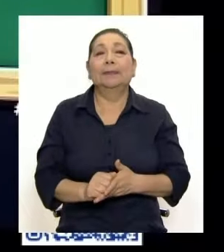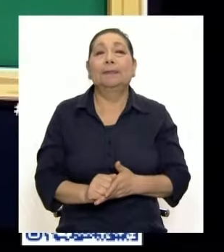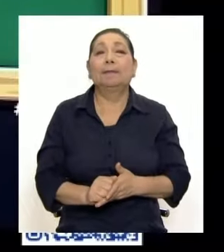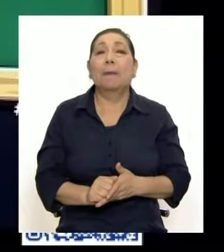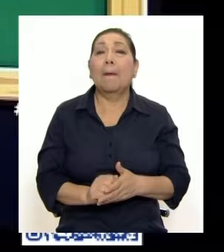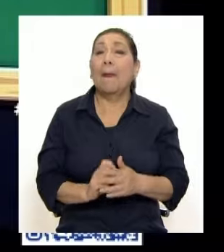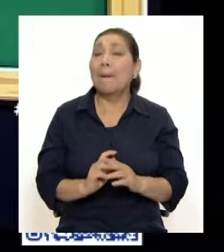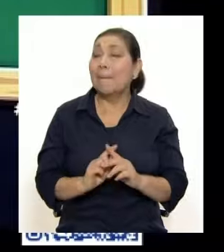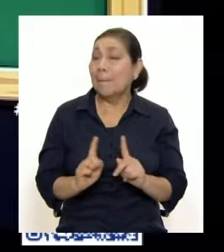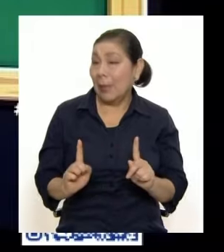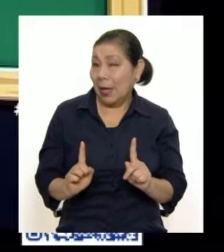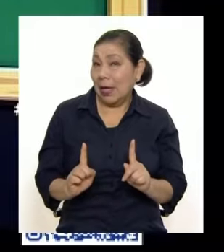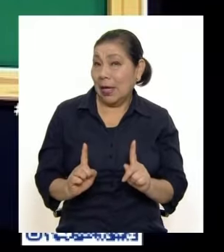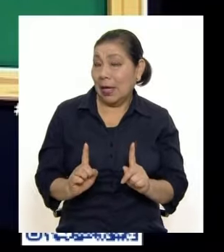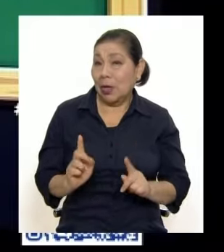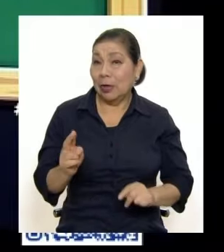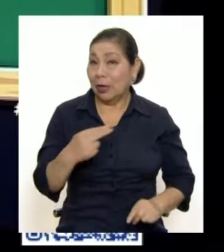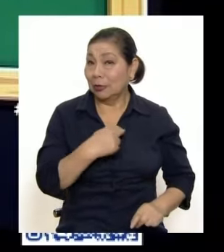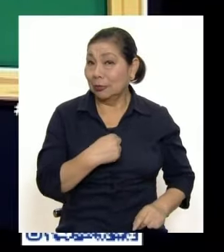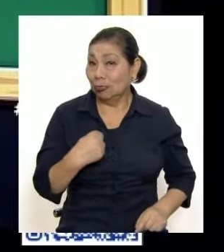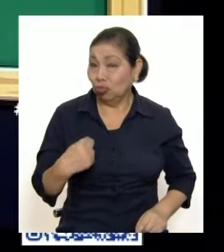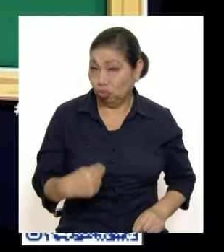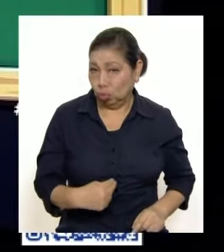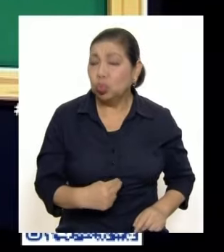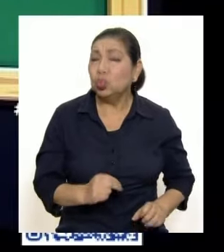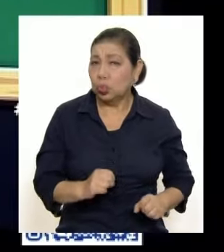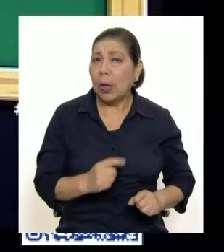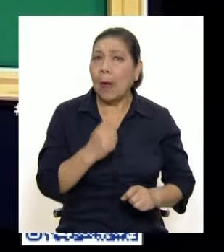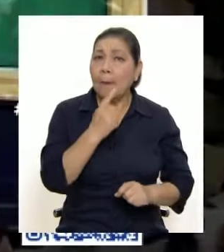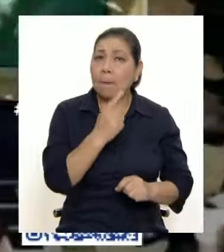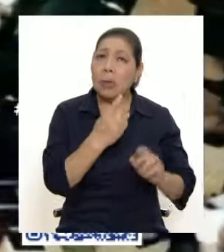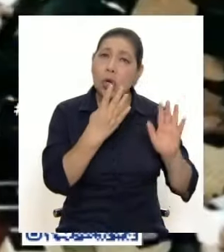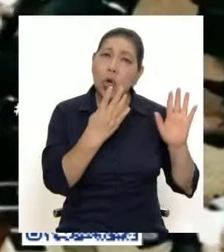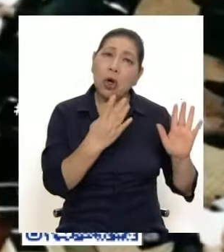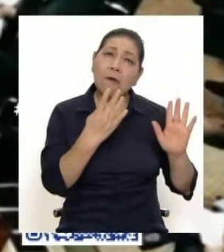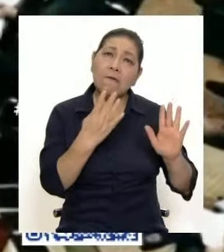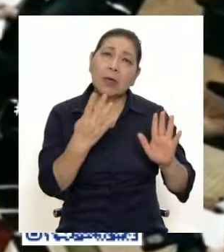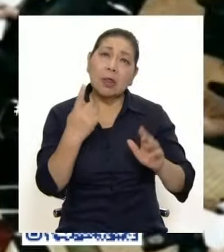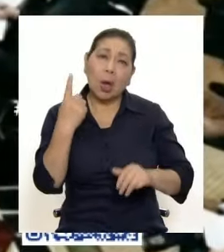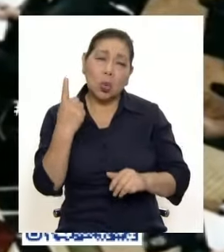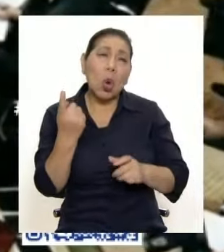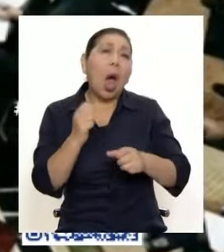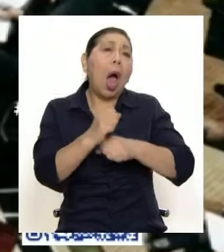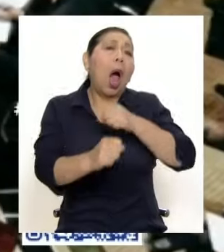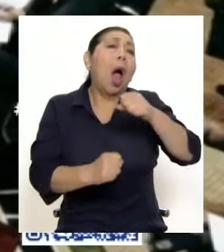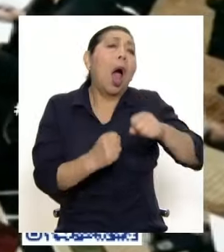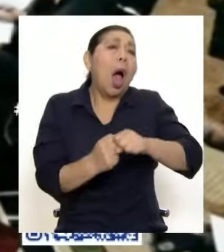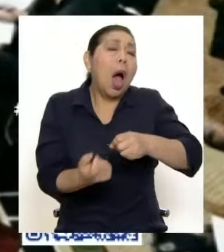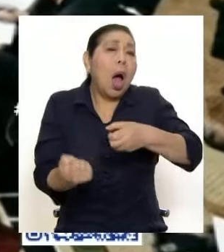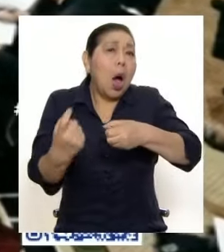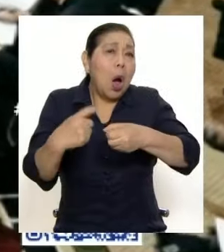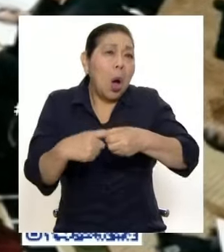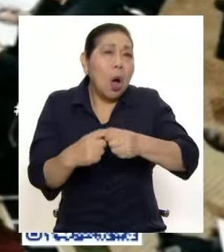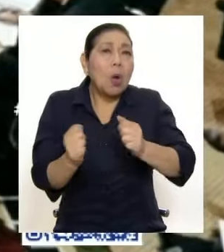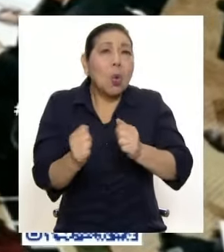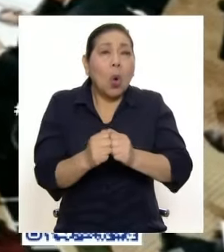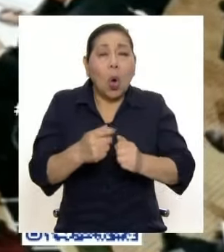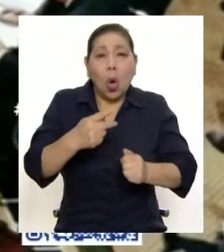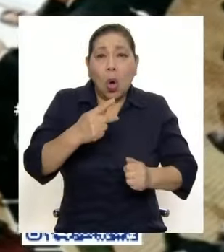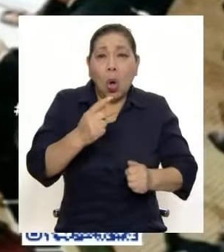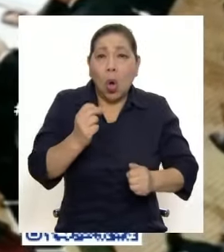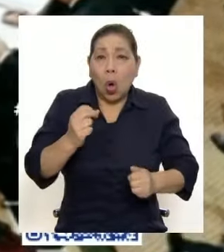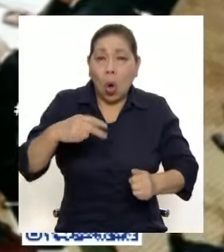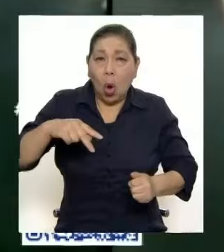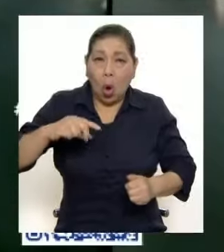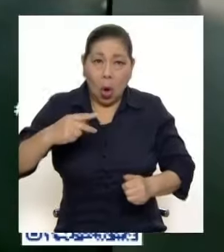fundadores sin embargo china logró ingresar en el año 1991 conjuntamente con Hong Kong que en ese